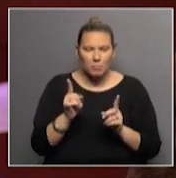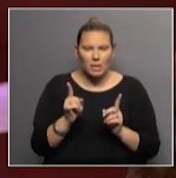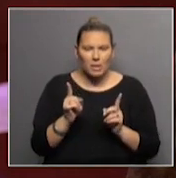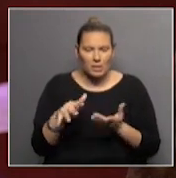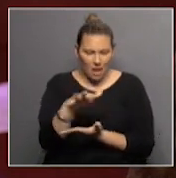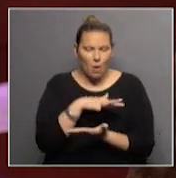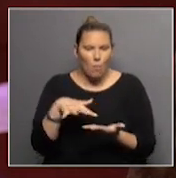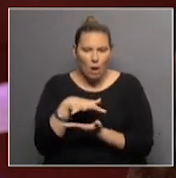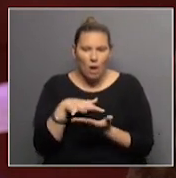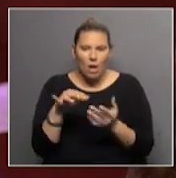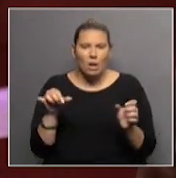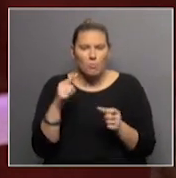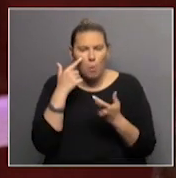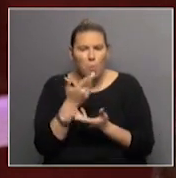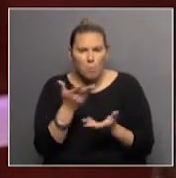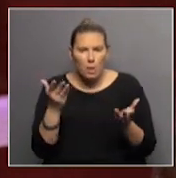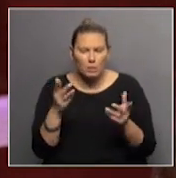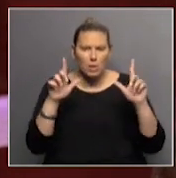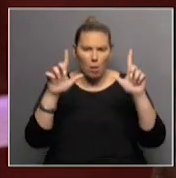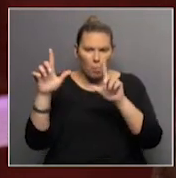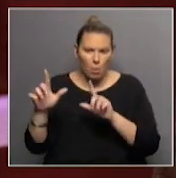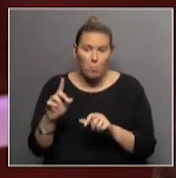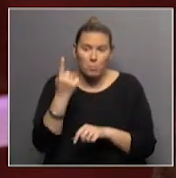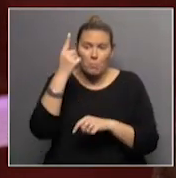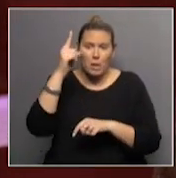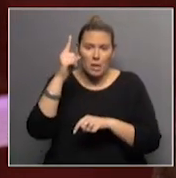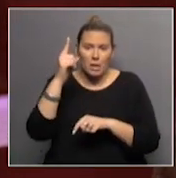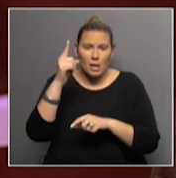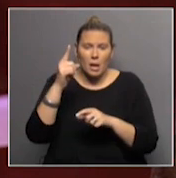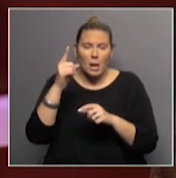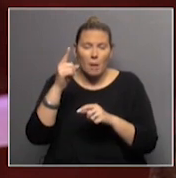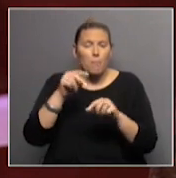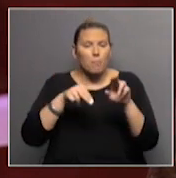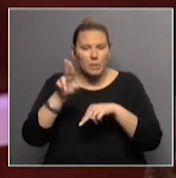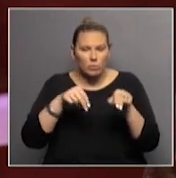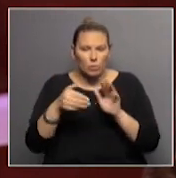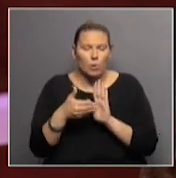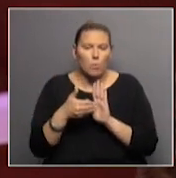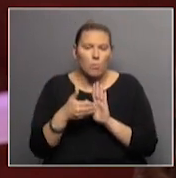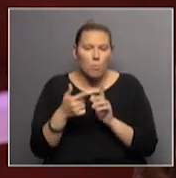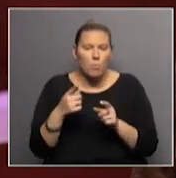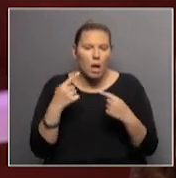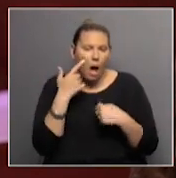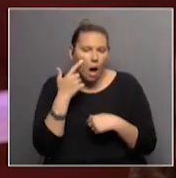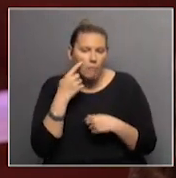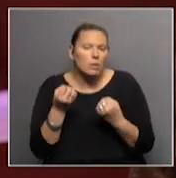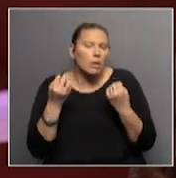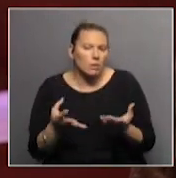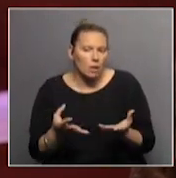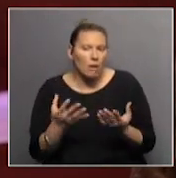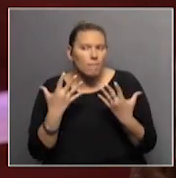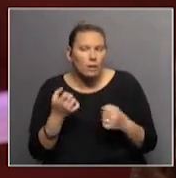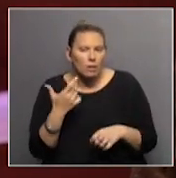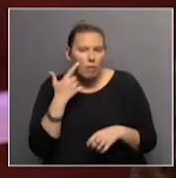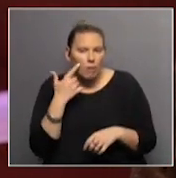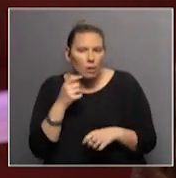Salvo. Hemos realizado muestras de cuadro, el primer pintor que expuso en un ensayo para ver cómo funcionaba, porque quería